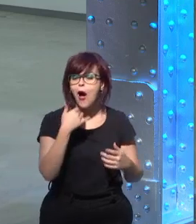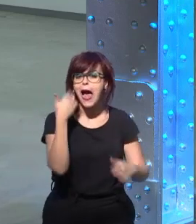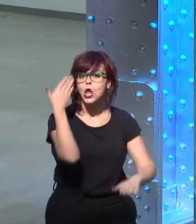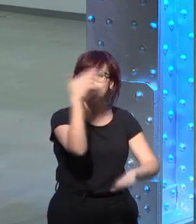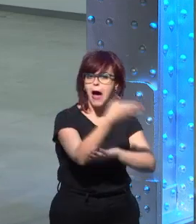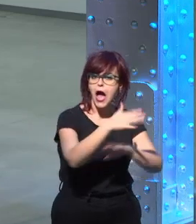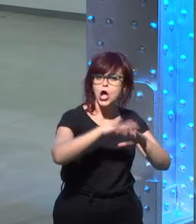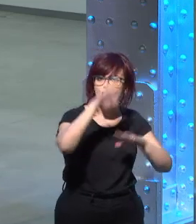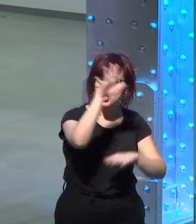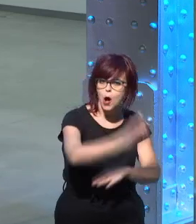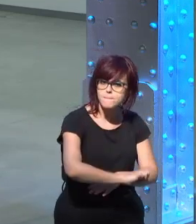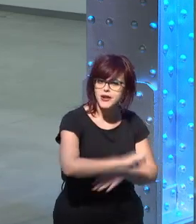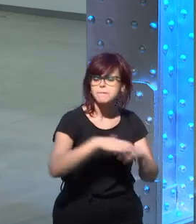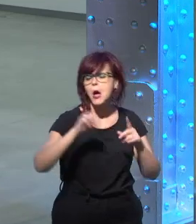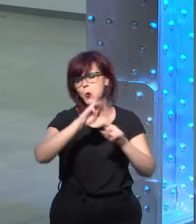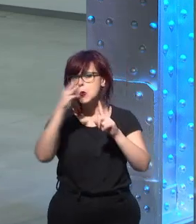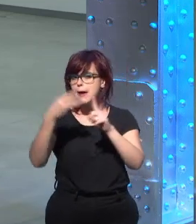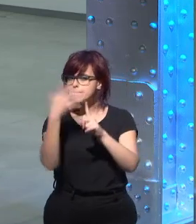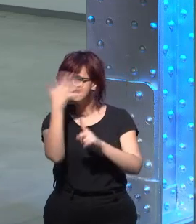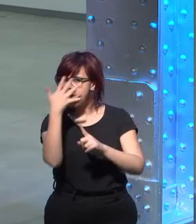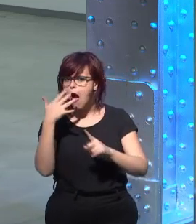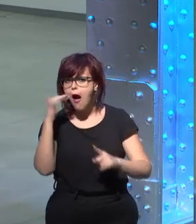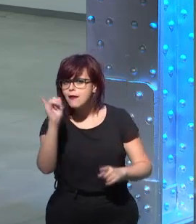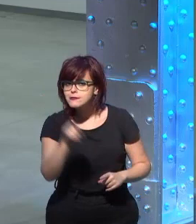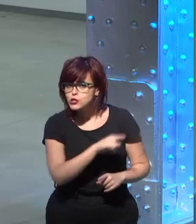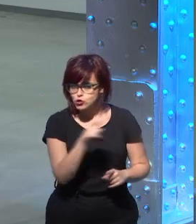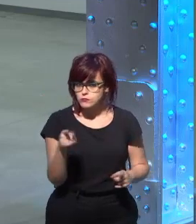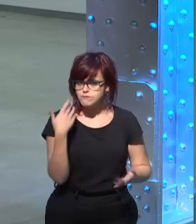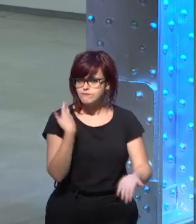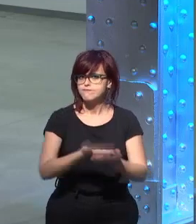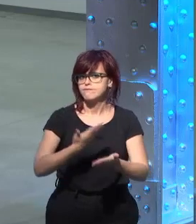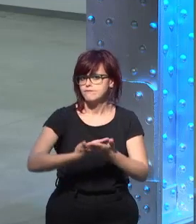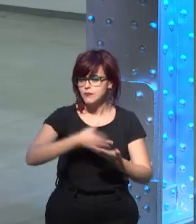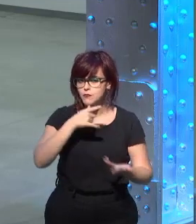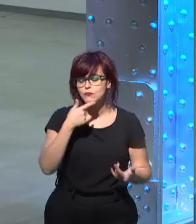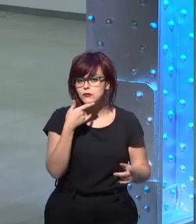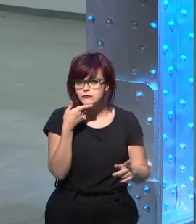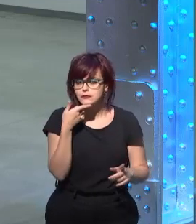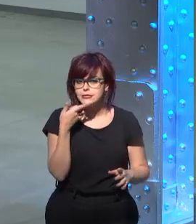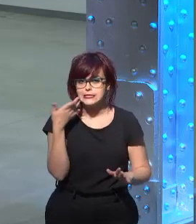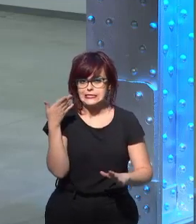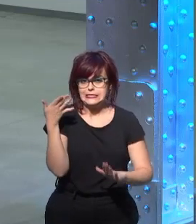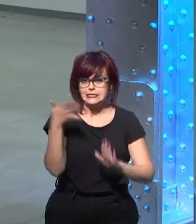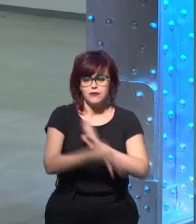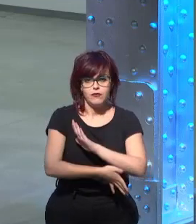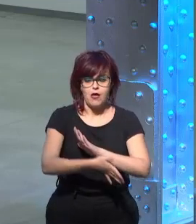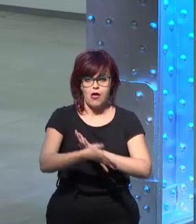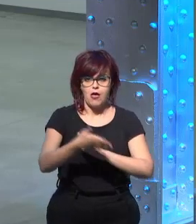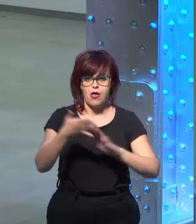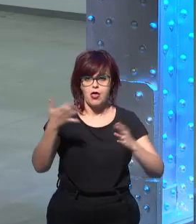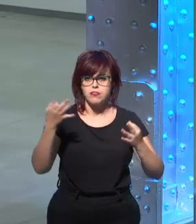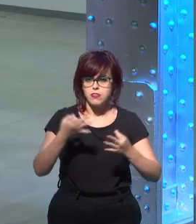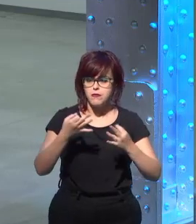en la página web para ver qué realmente existe. Así que vamos a intentar que además esté